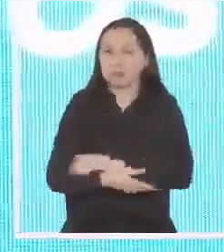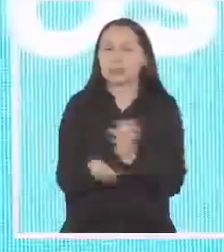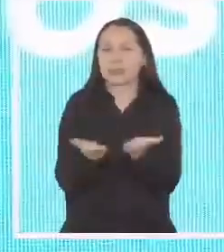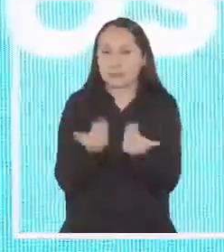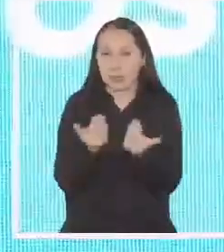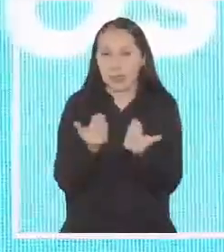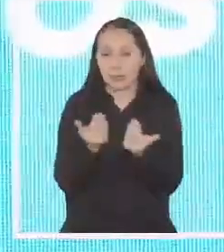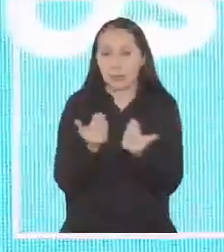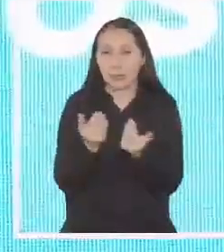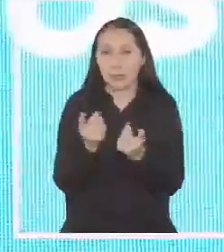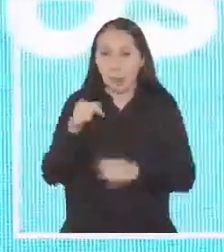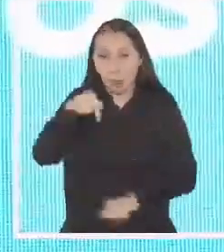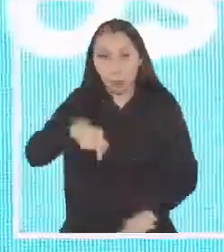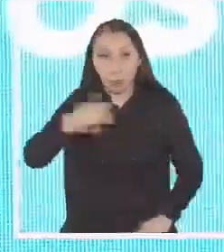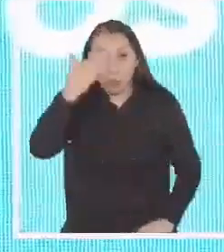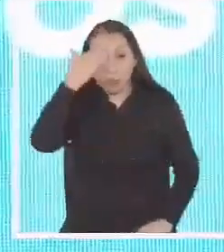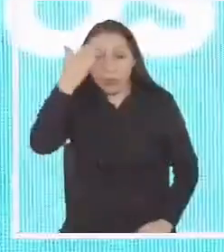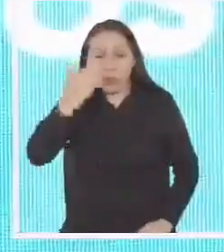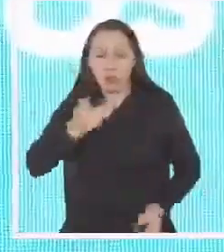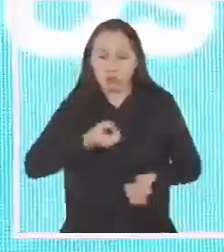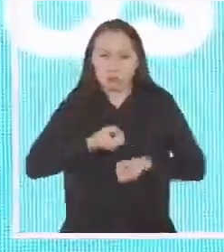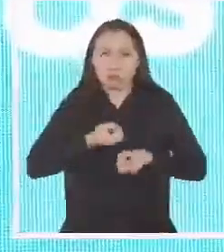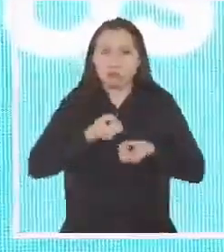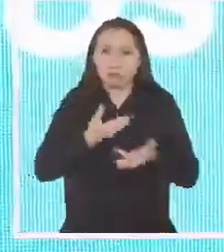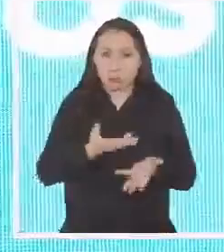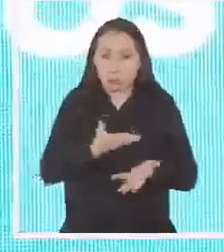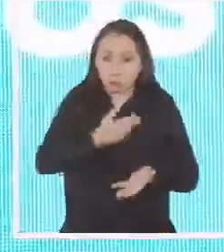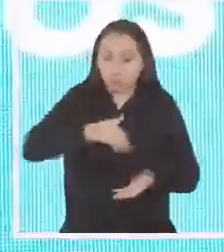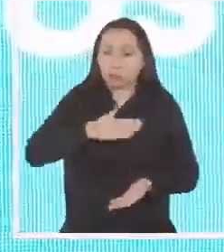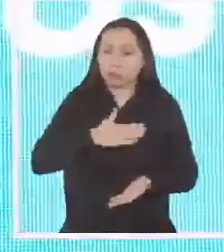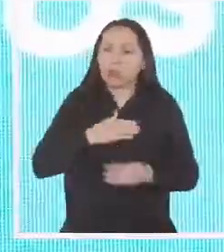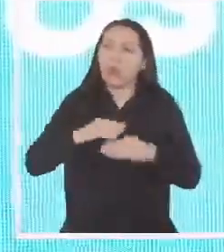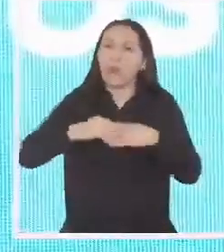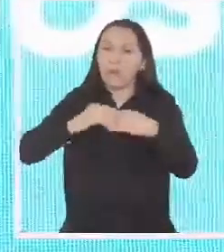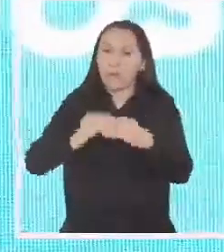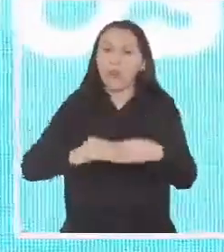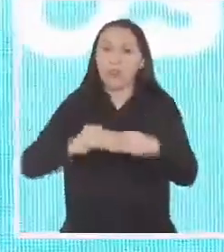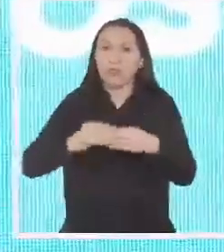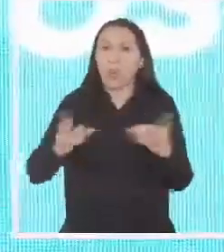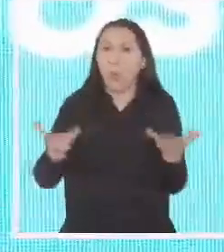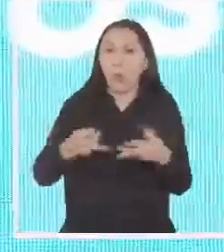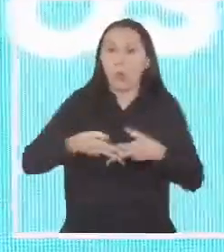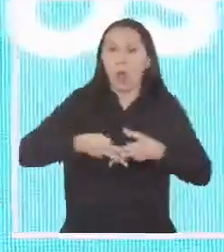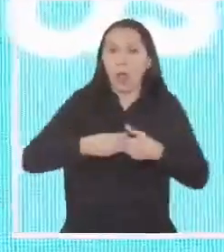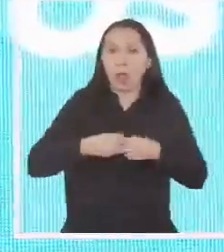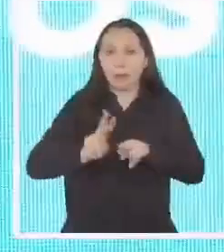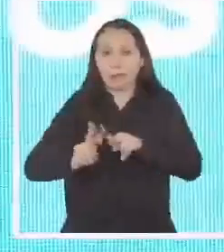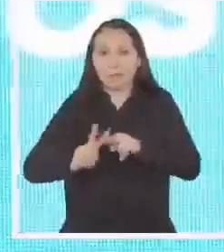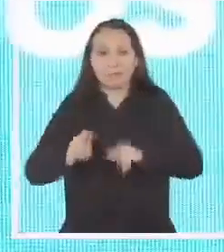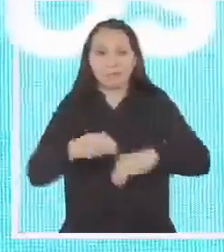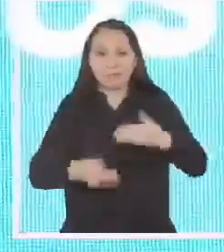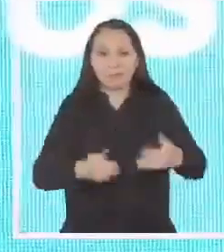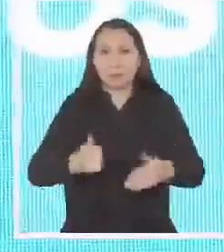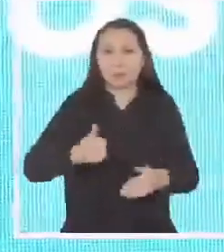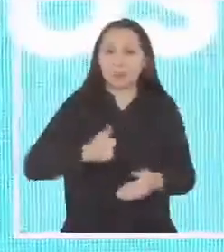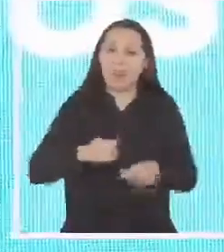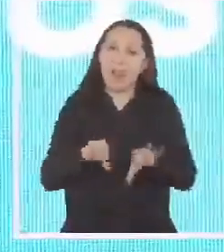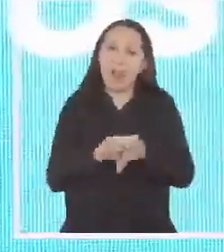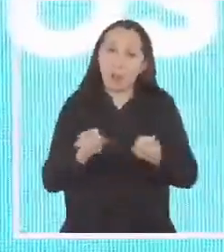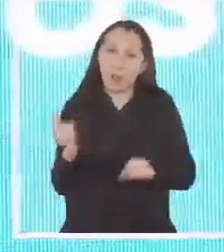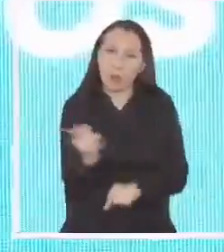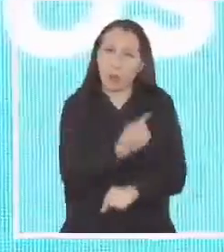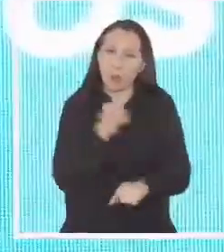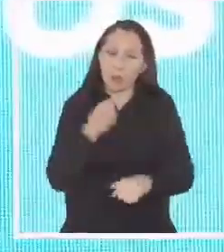donde hoy día hemos manifestado por nuestra parte flexibilidad en las herramientas, pongámonos de acuerdo y